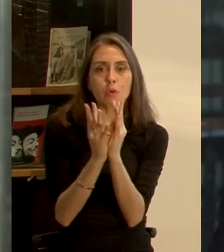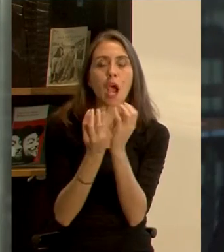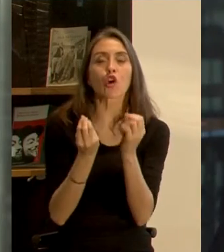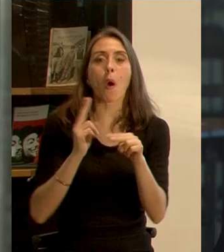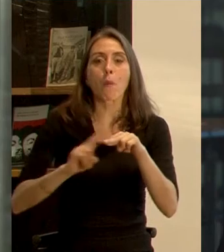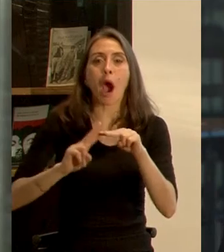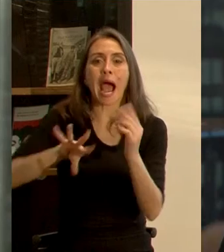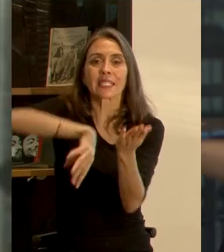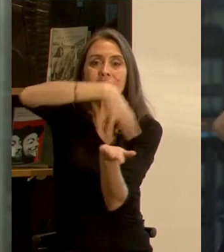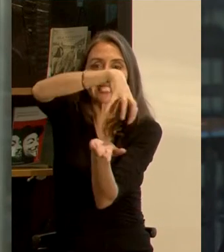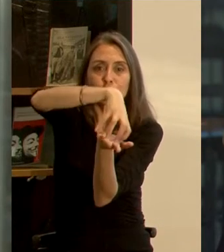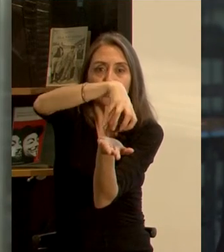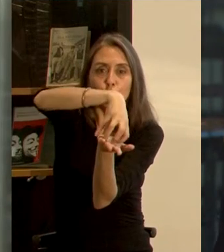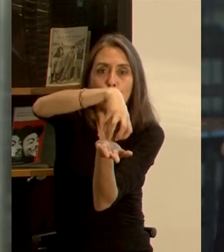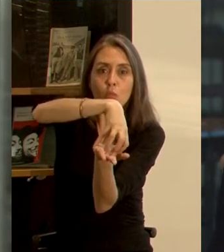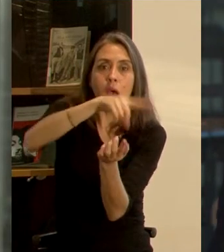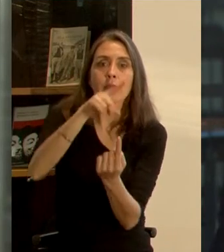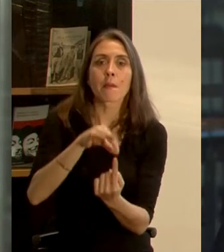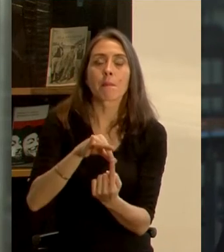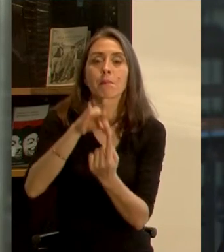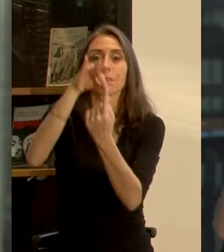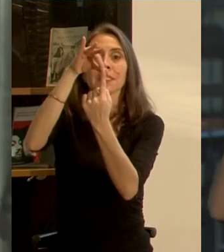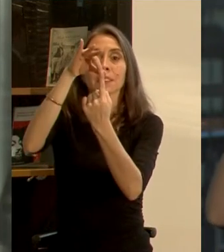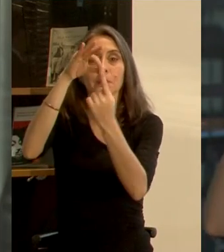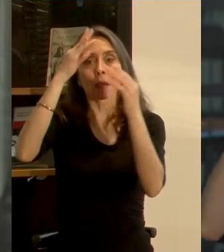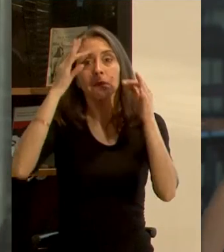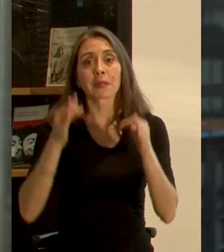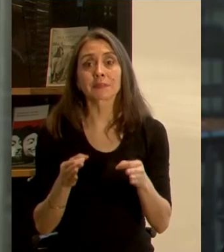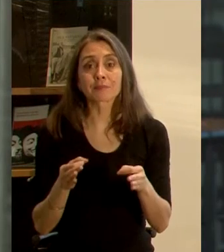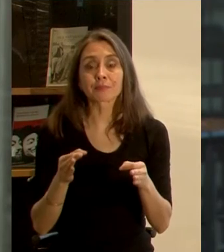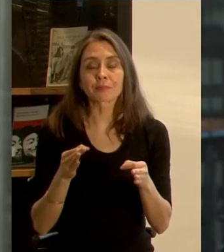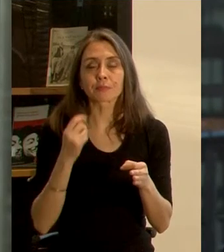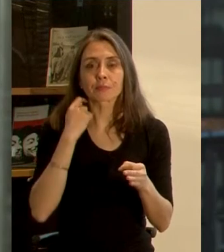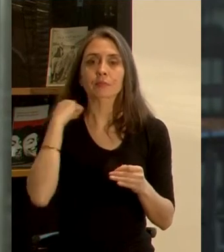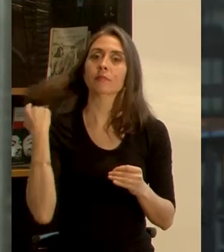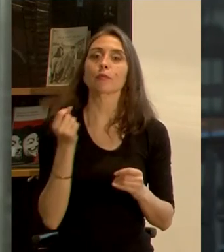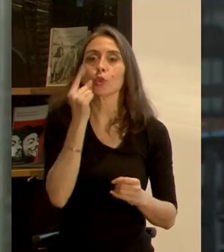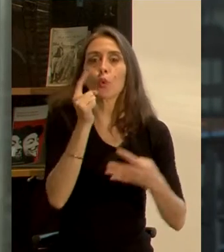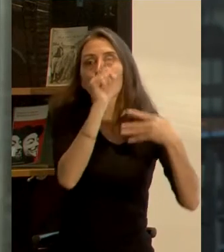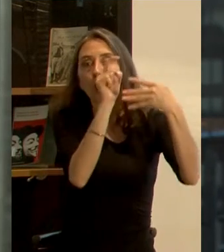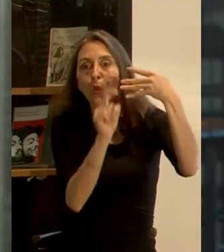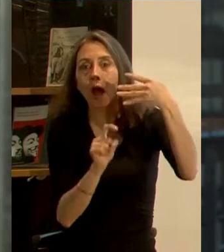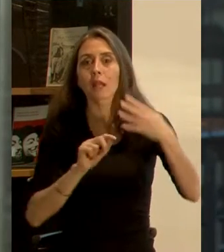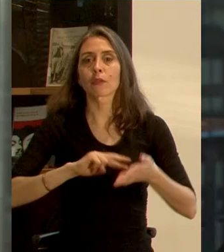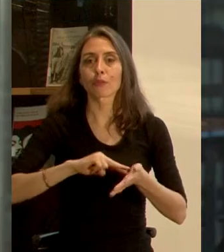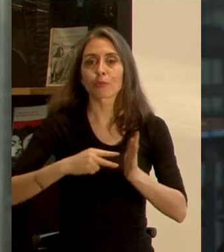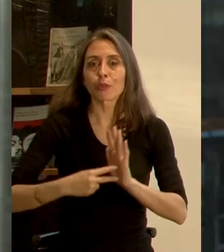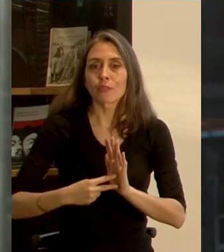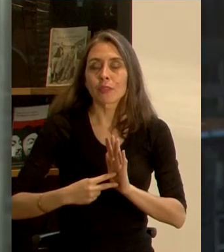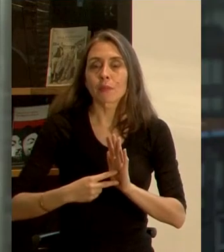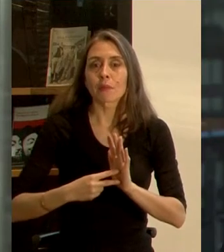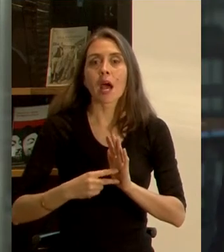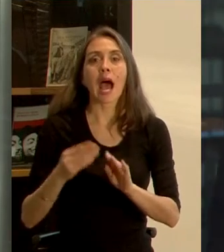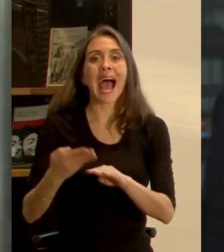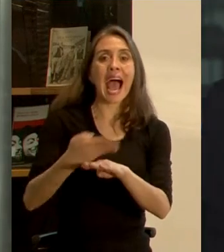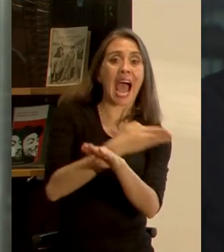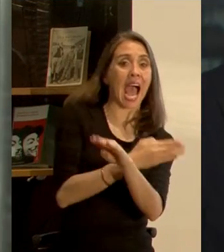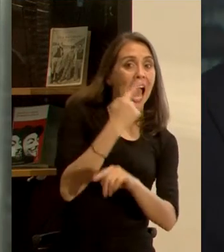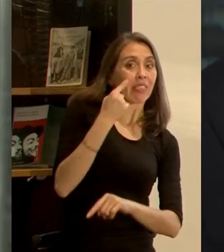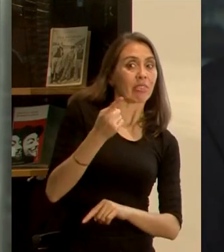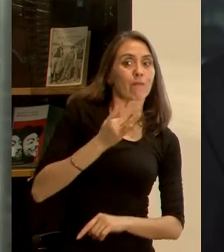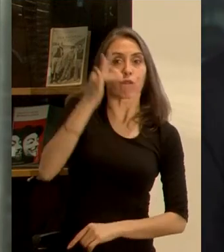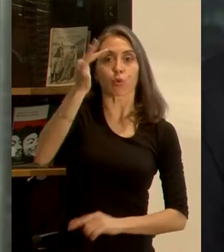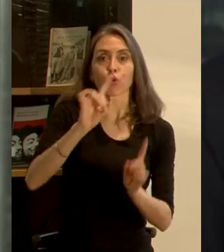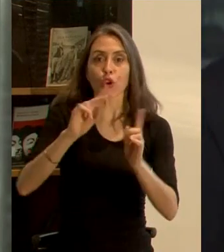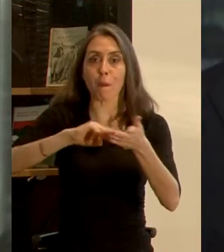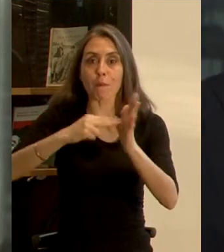ciudad, es el principal factor para determinar los problemas o prevenir los problemas que nosotros